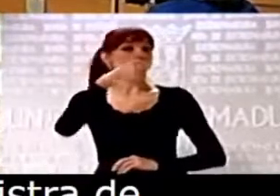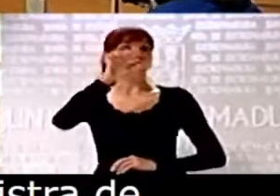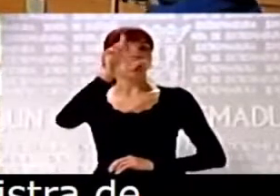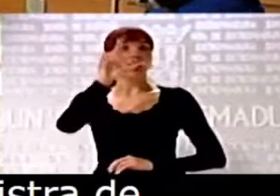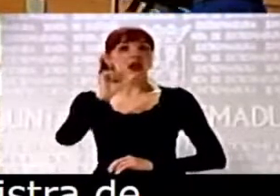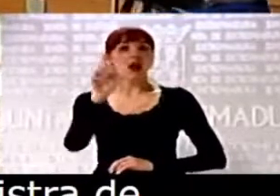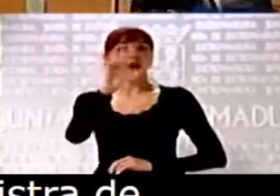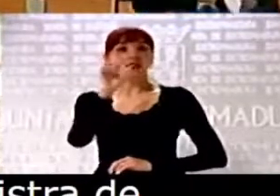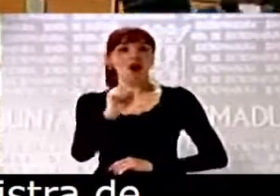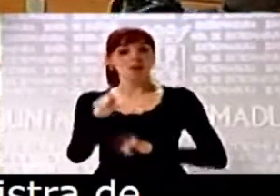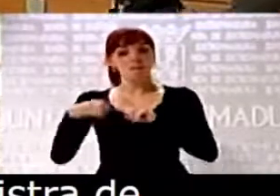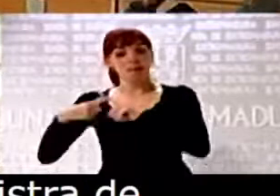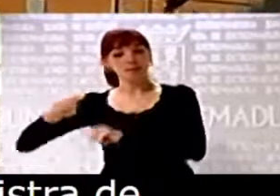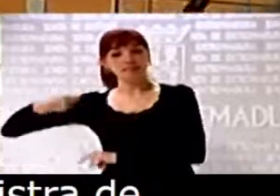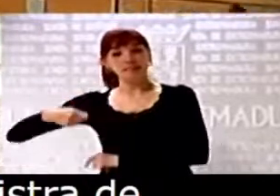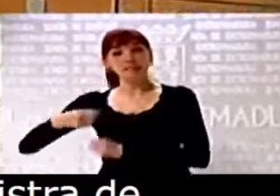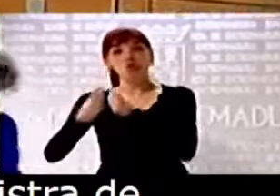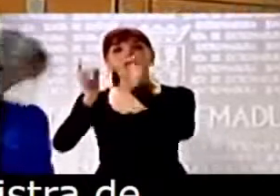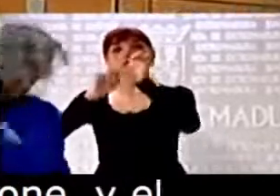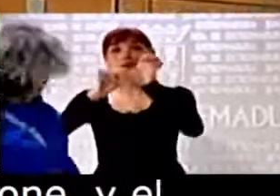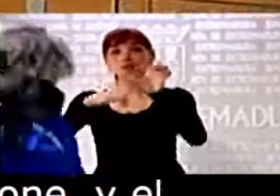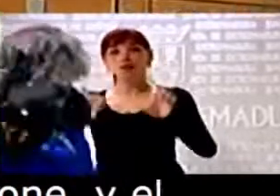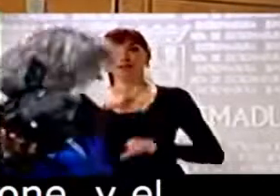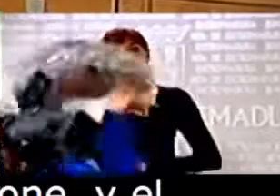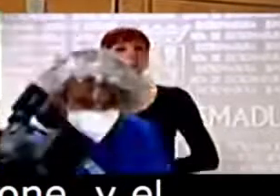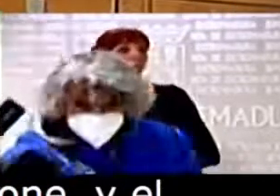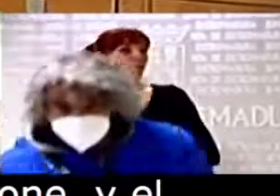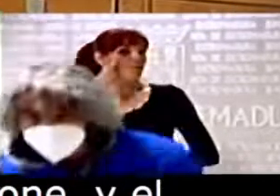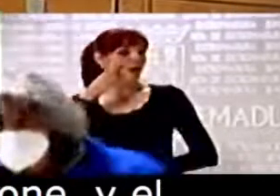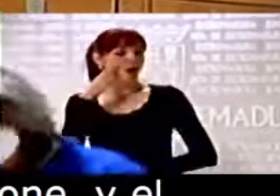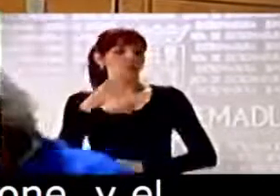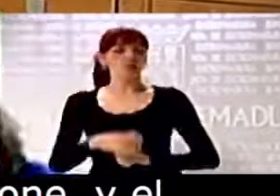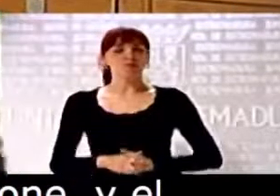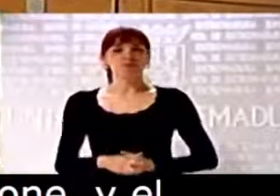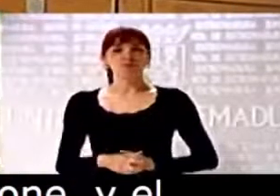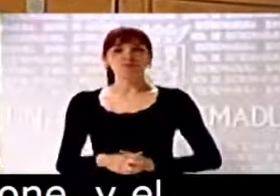presidente de la Junta de Extremadura, don Guillermo Fernández Vara.